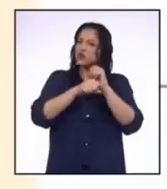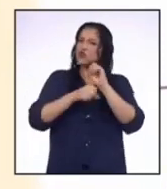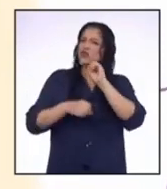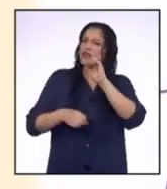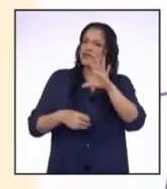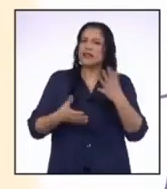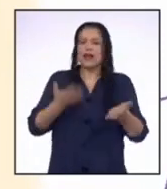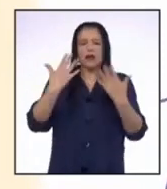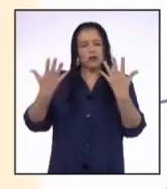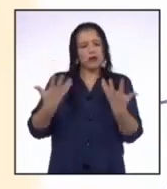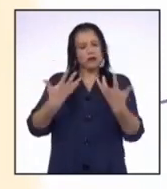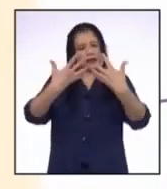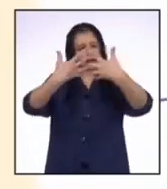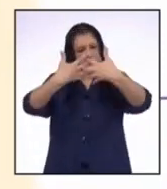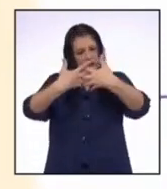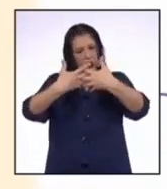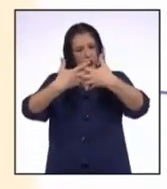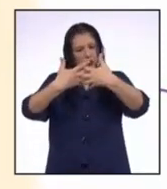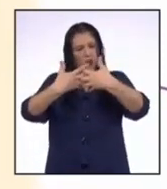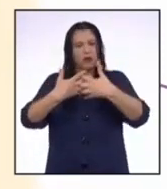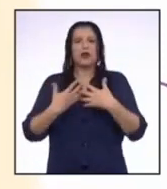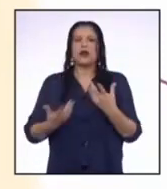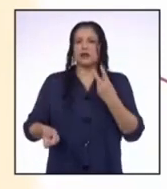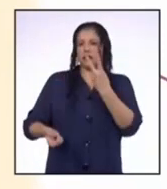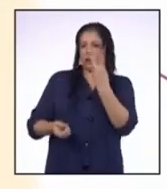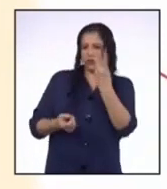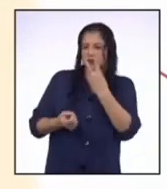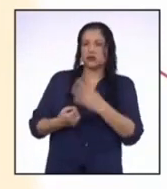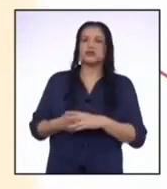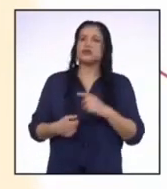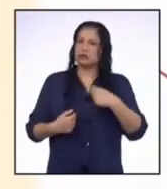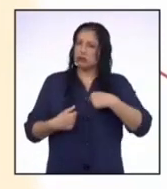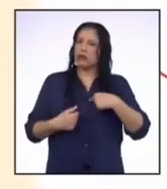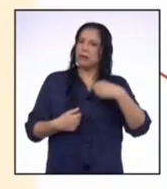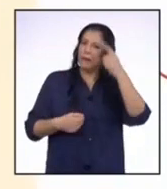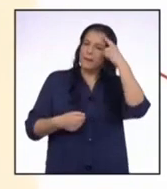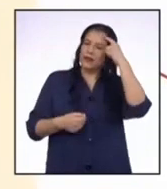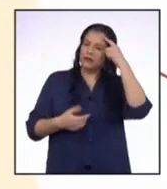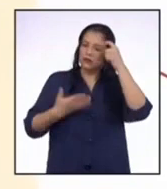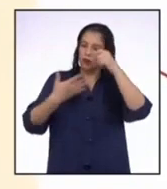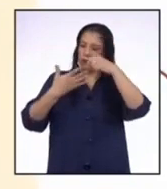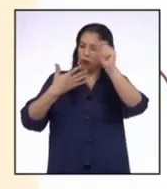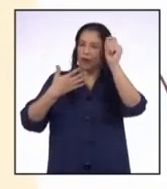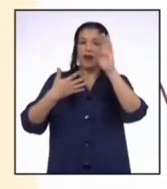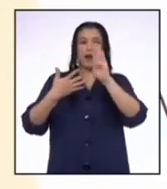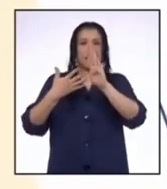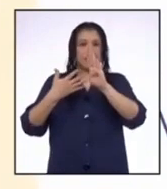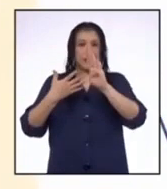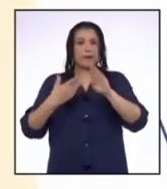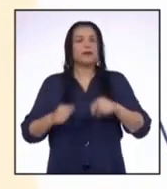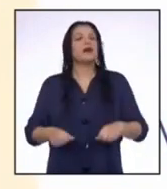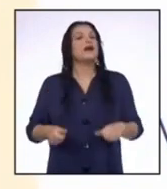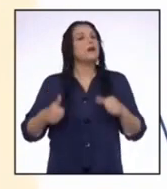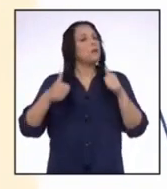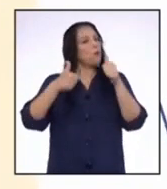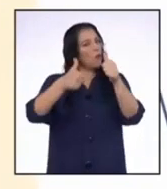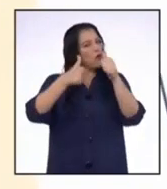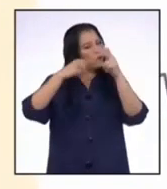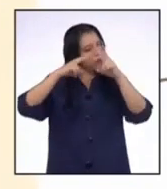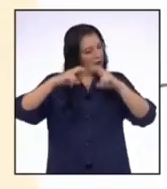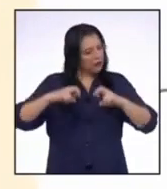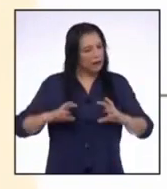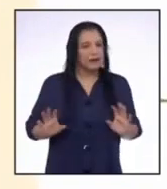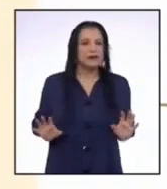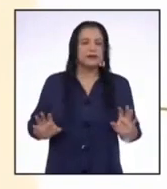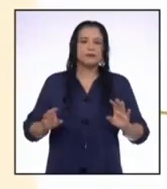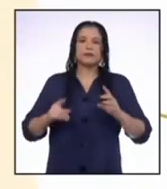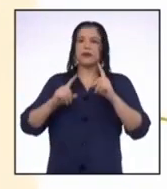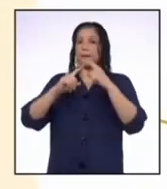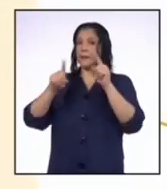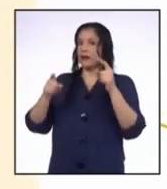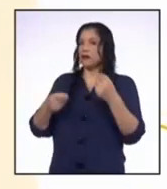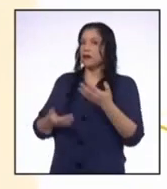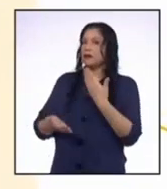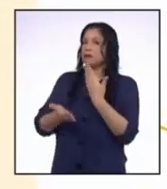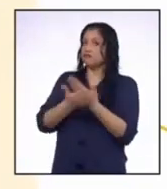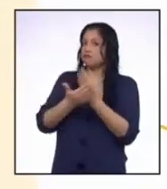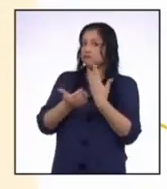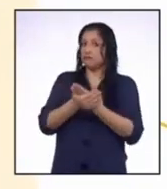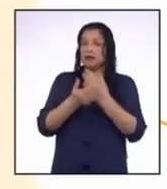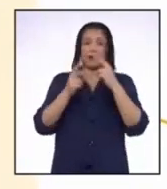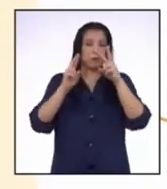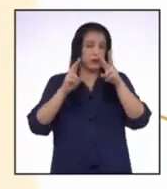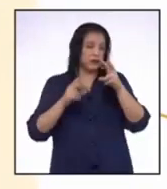relación entre ellos. Yo también me inclino por la B. Tu análisis fue muy bueno, pero veremos si